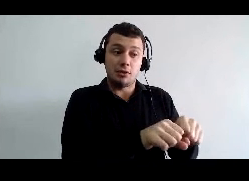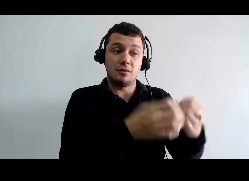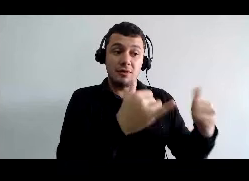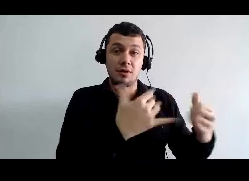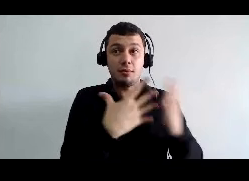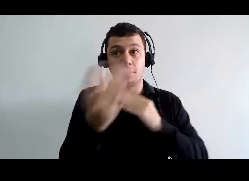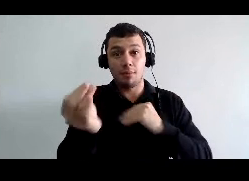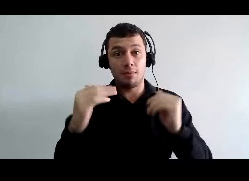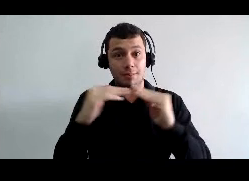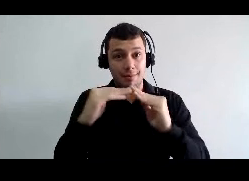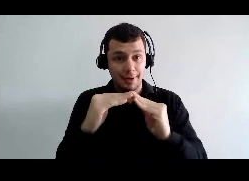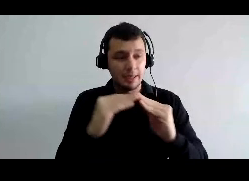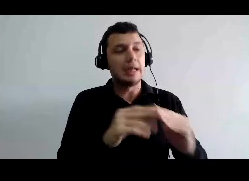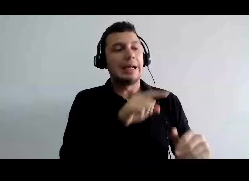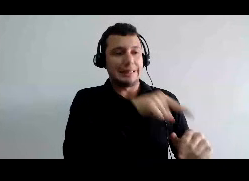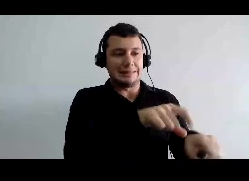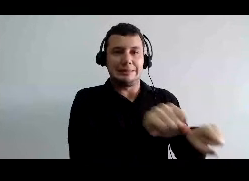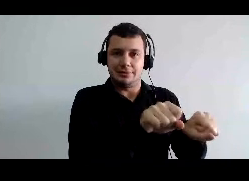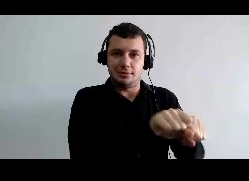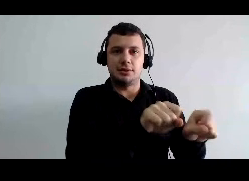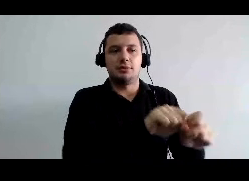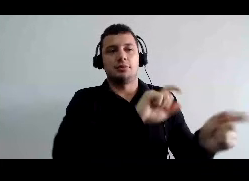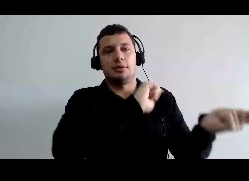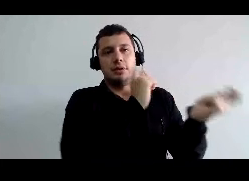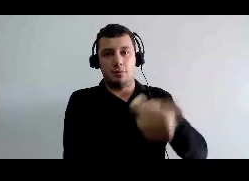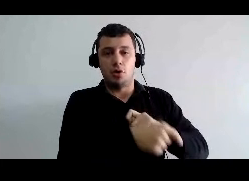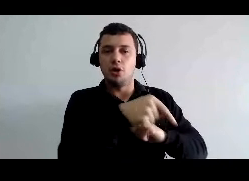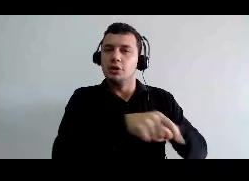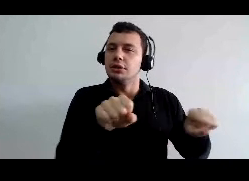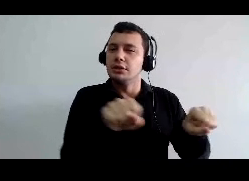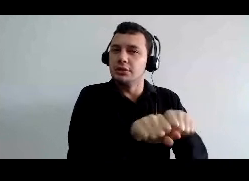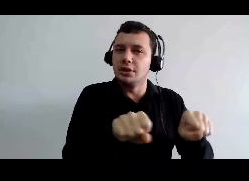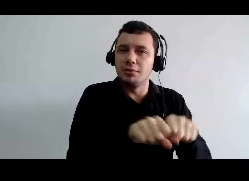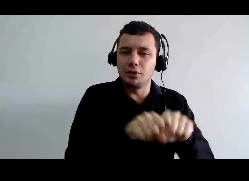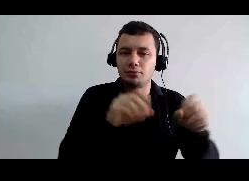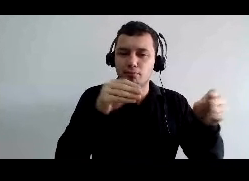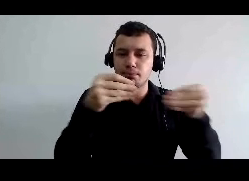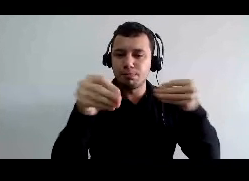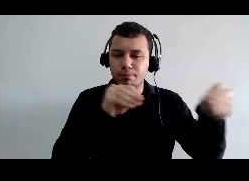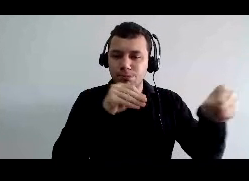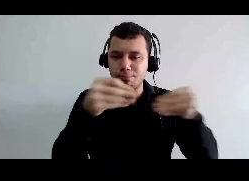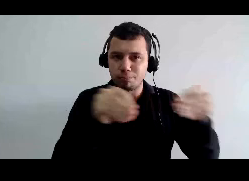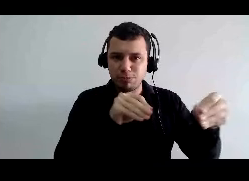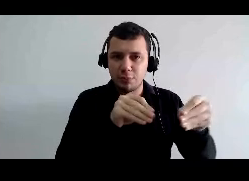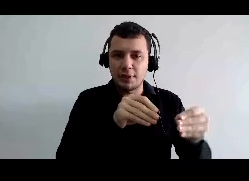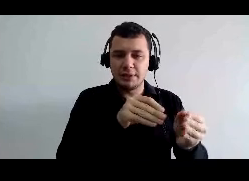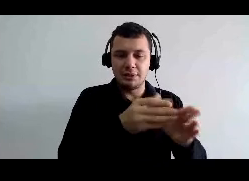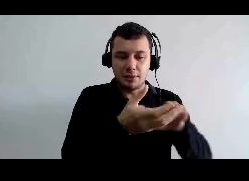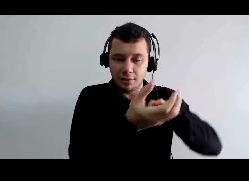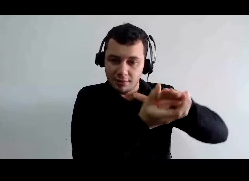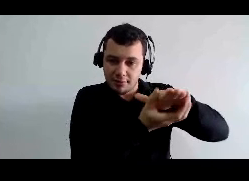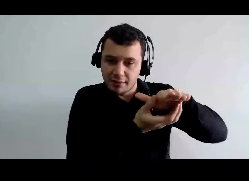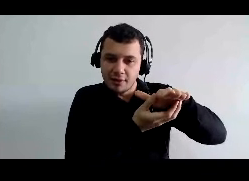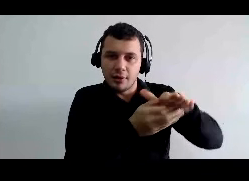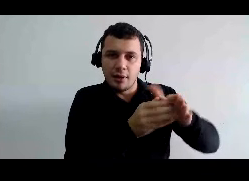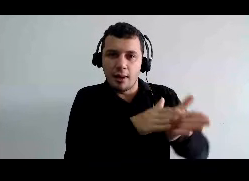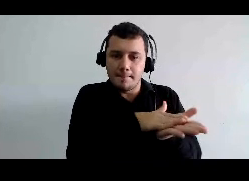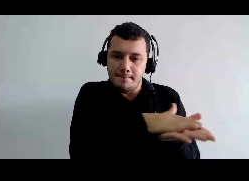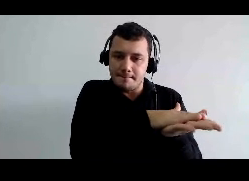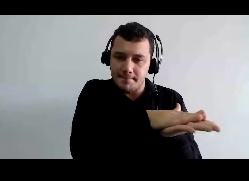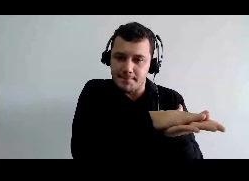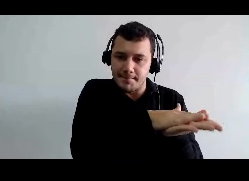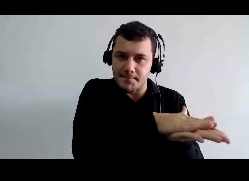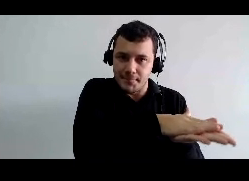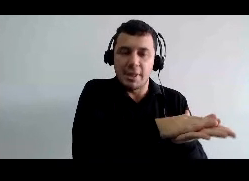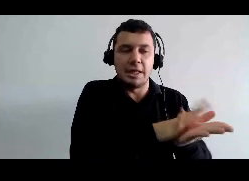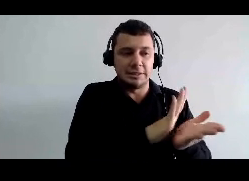plástico, suela antideslizante, para que pueda limpiarse con facilidad y dejarlo guardado en la institución. Y llegó a su casa, cuando